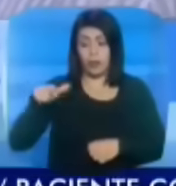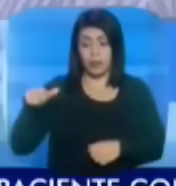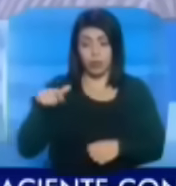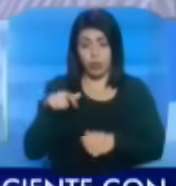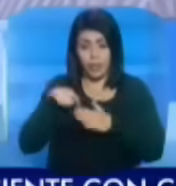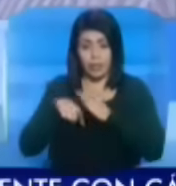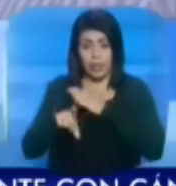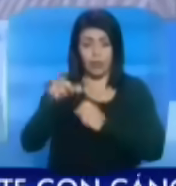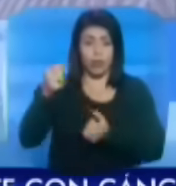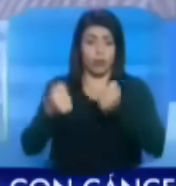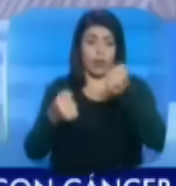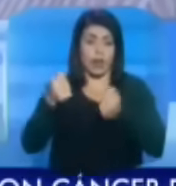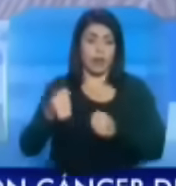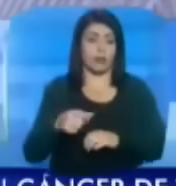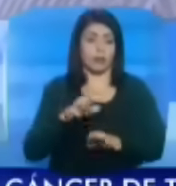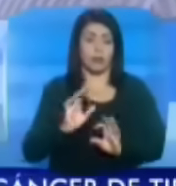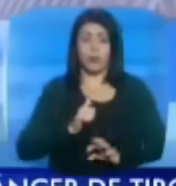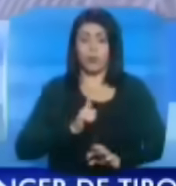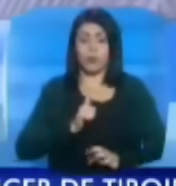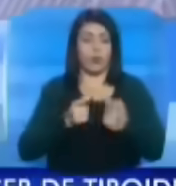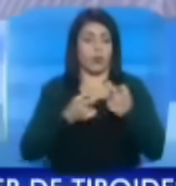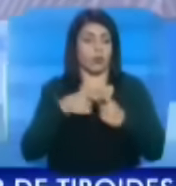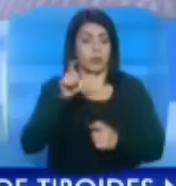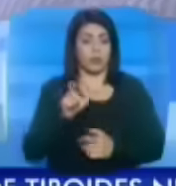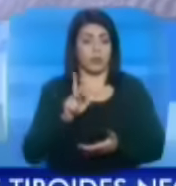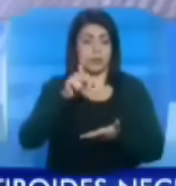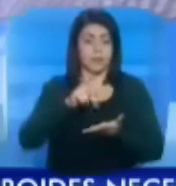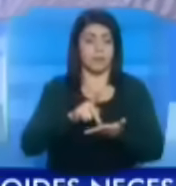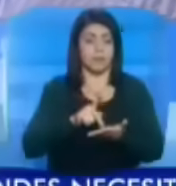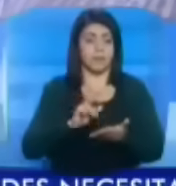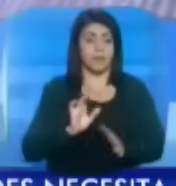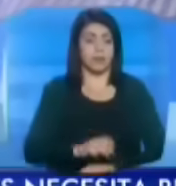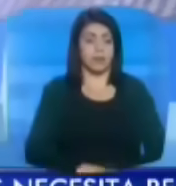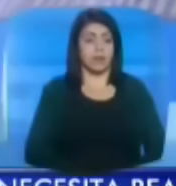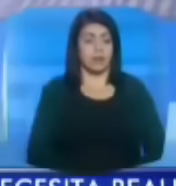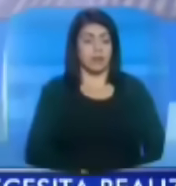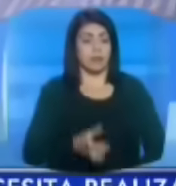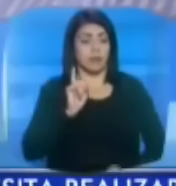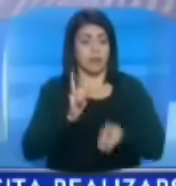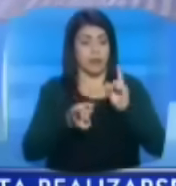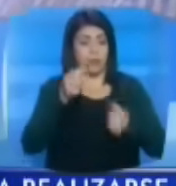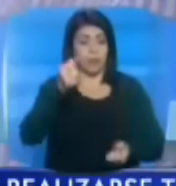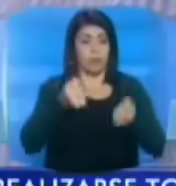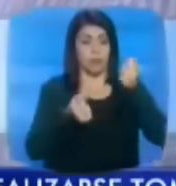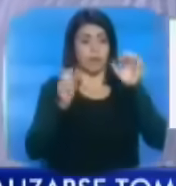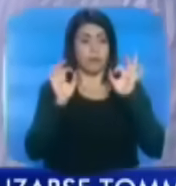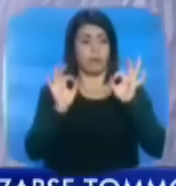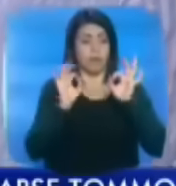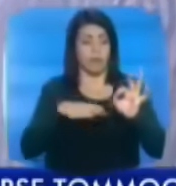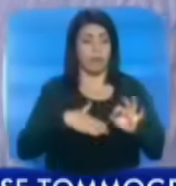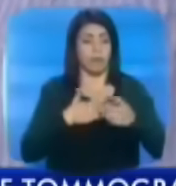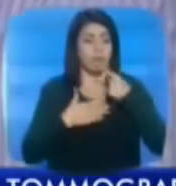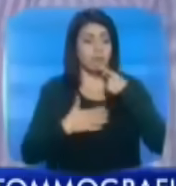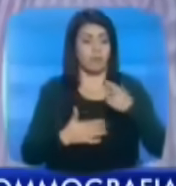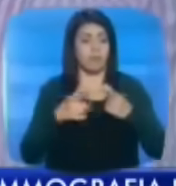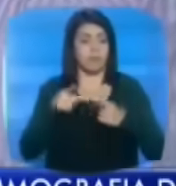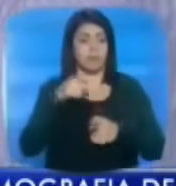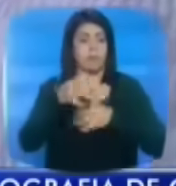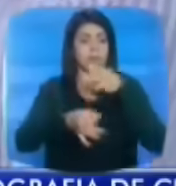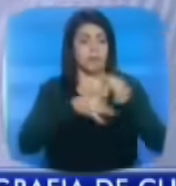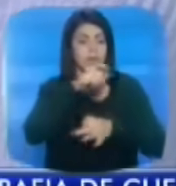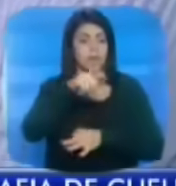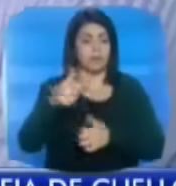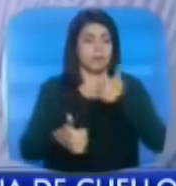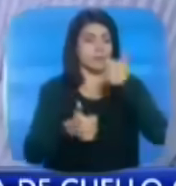ser, pero también puede ser pasajero o cualquier otro ocupante del vehículo. Usted me dice que son algunos vehículos específicos, si podemos entonces contarle a